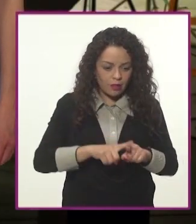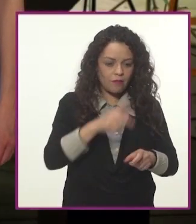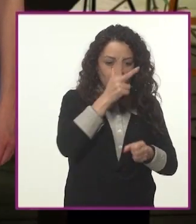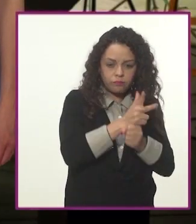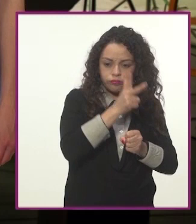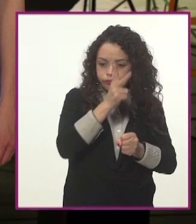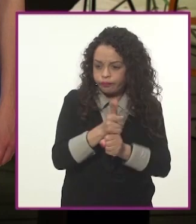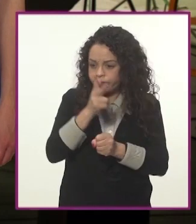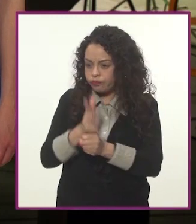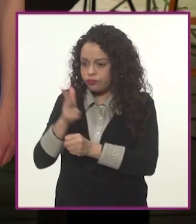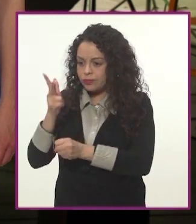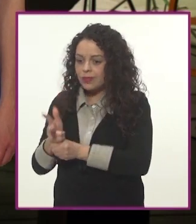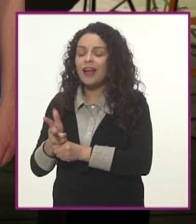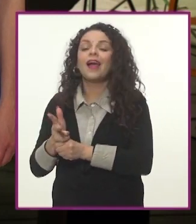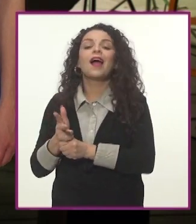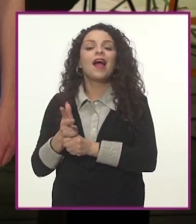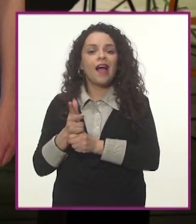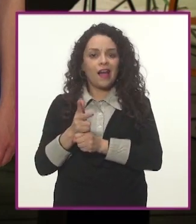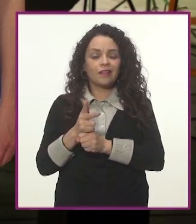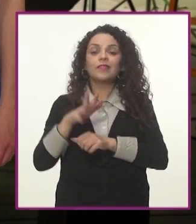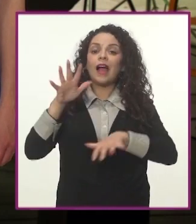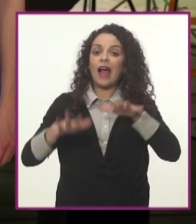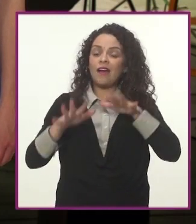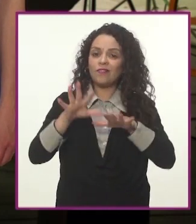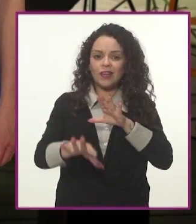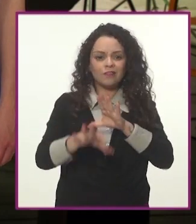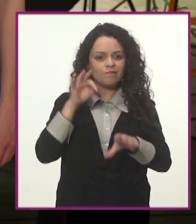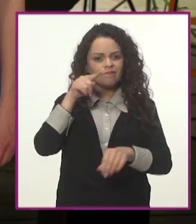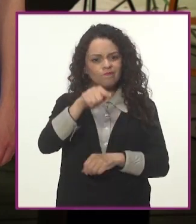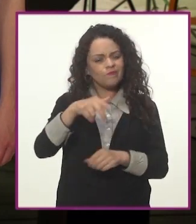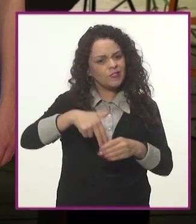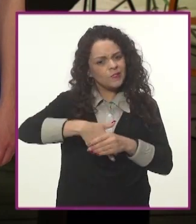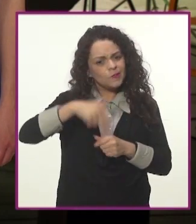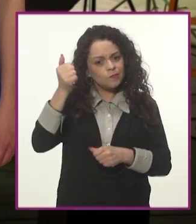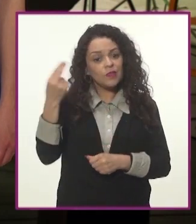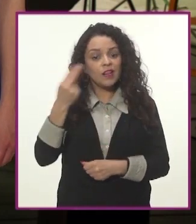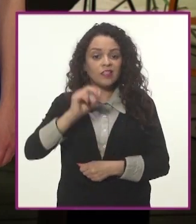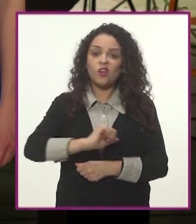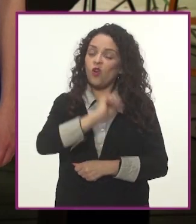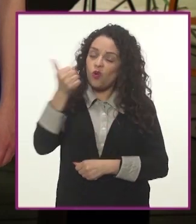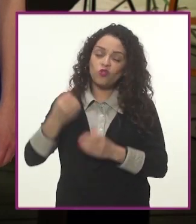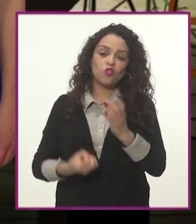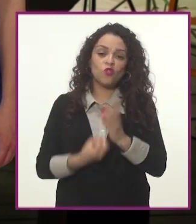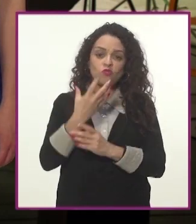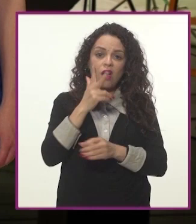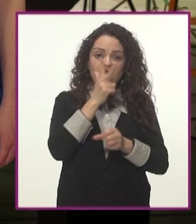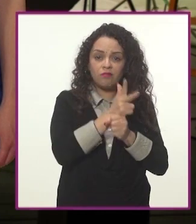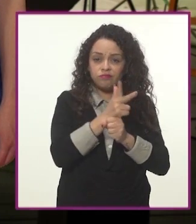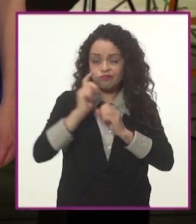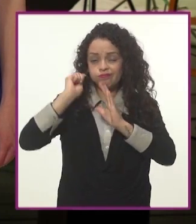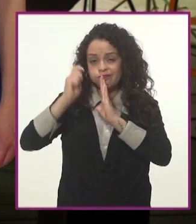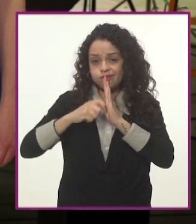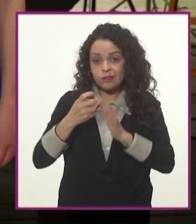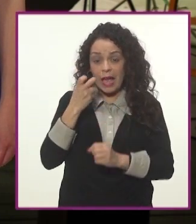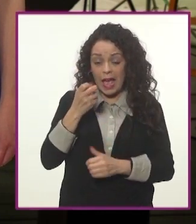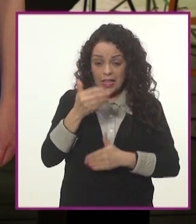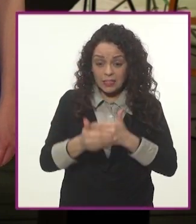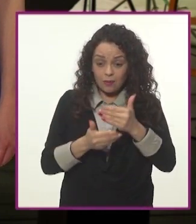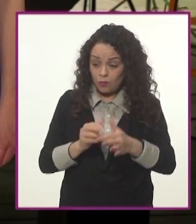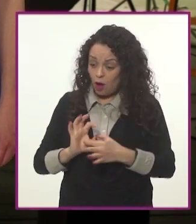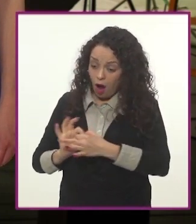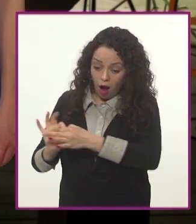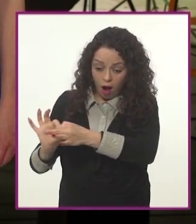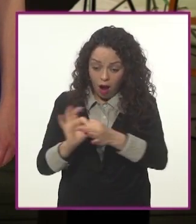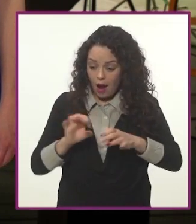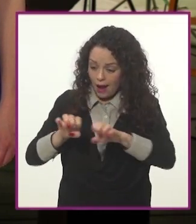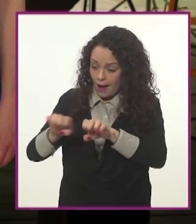pueden descubrir vacíos en el argumento, que pueden llegar a necesitar nuevas filmaciones. Y es en este proceso de colaboración en el que la